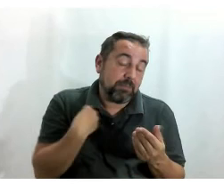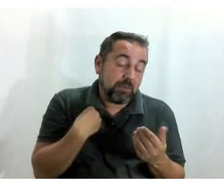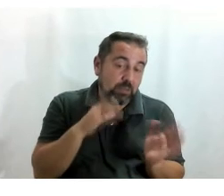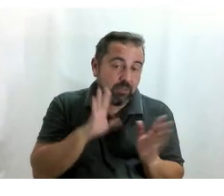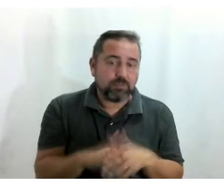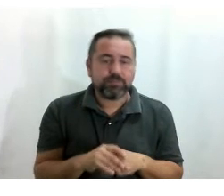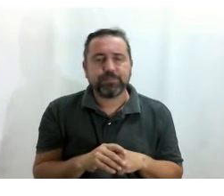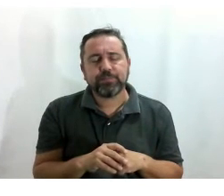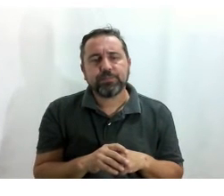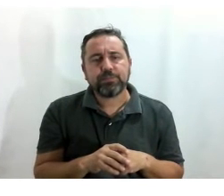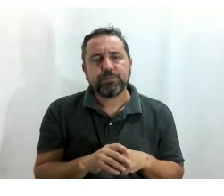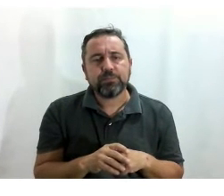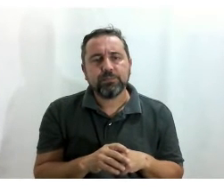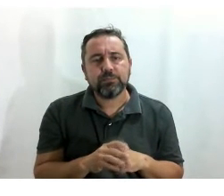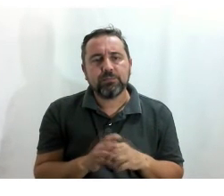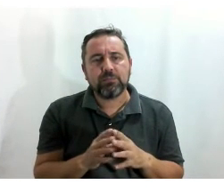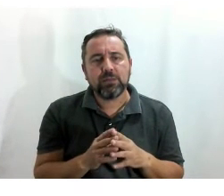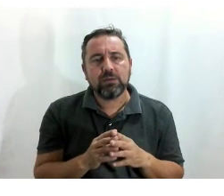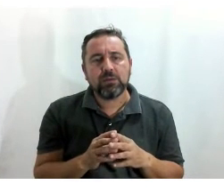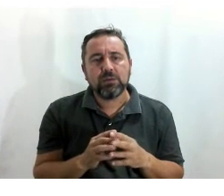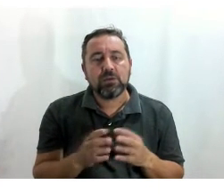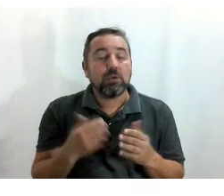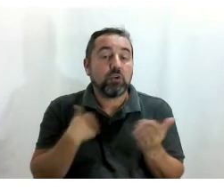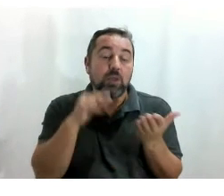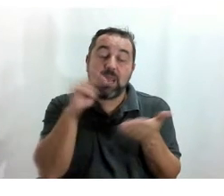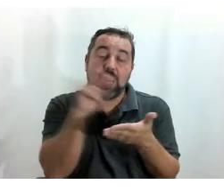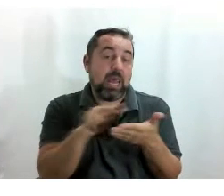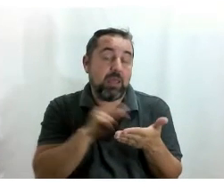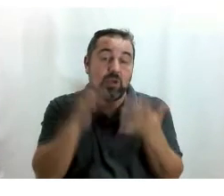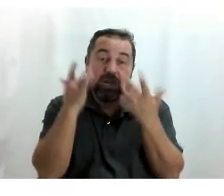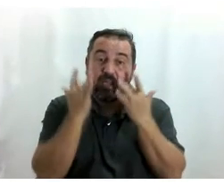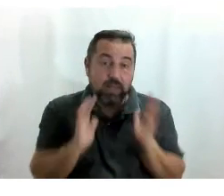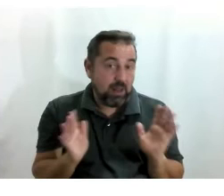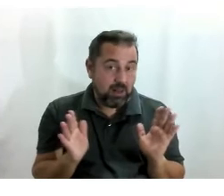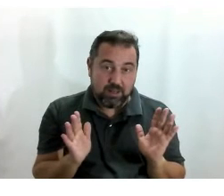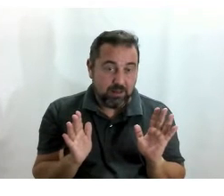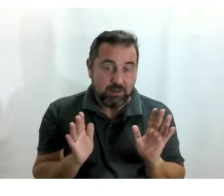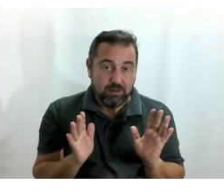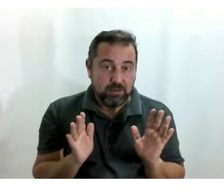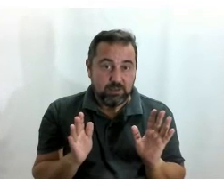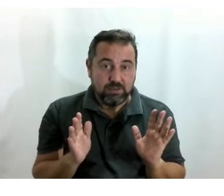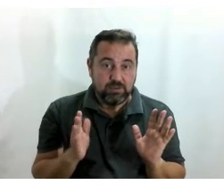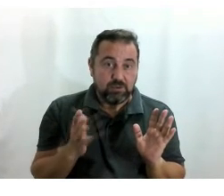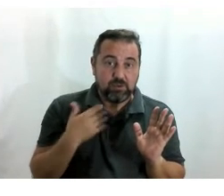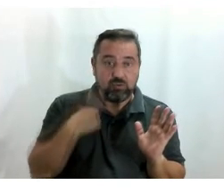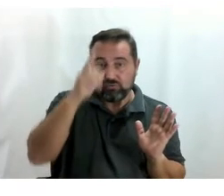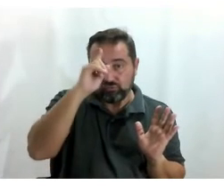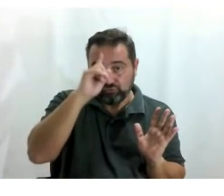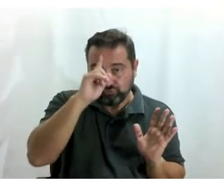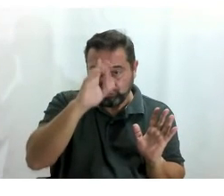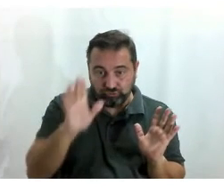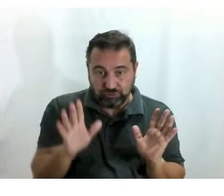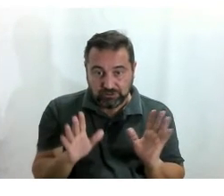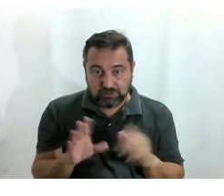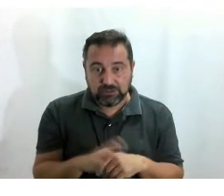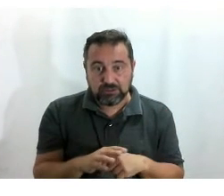preguntando. Pues yo te la he leído literal y no sé